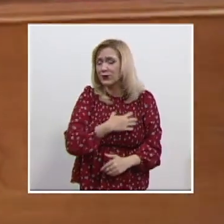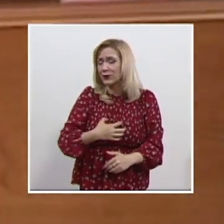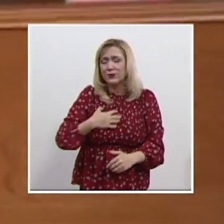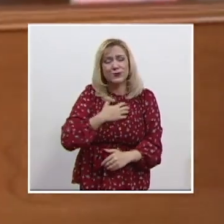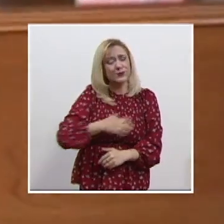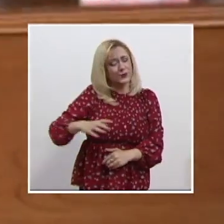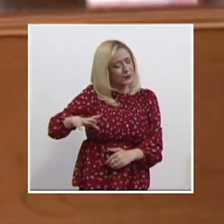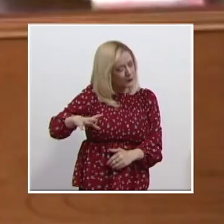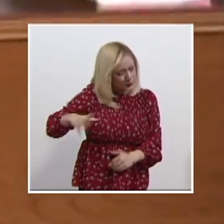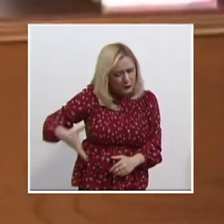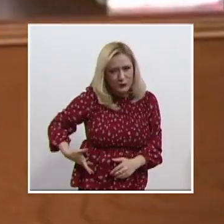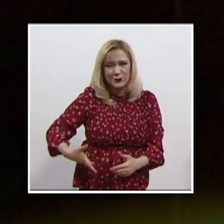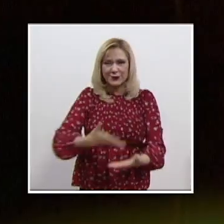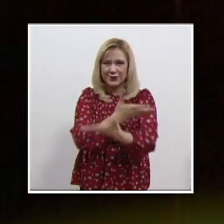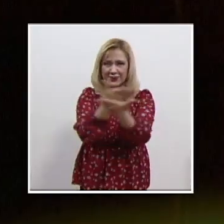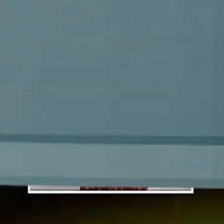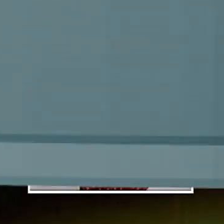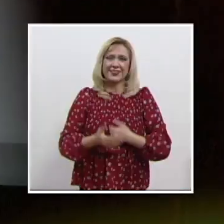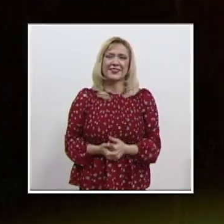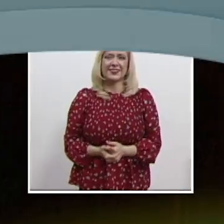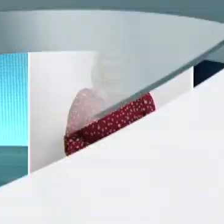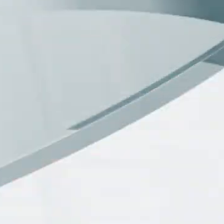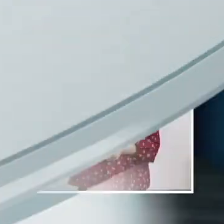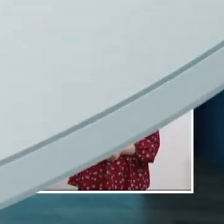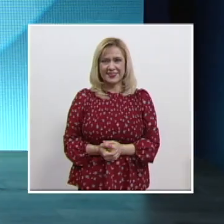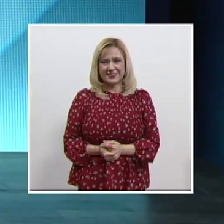muy orgullosos.